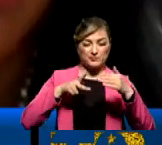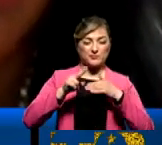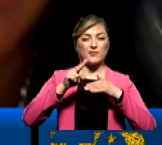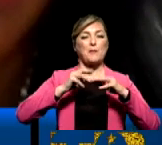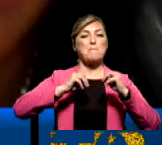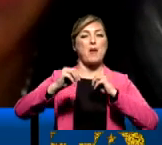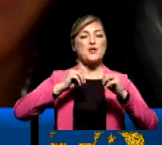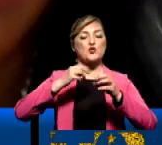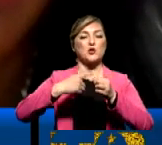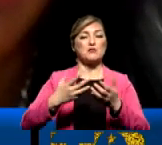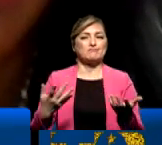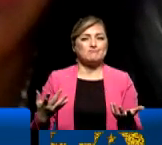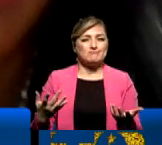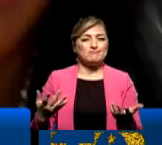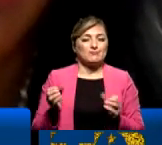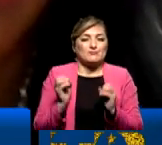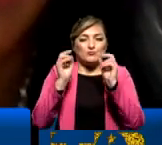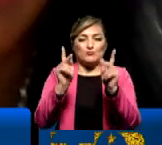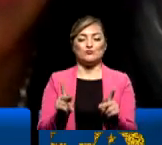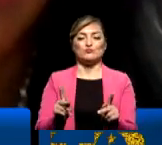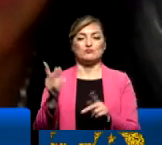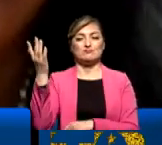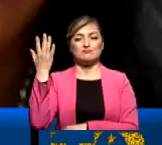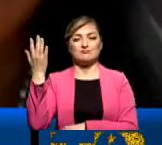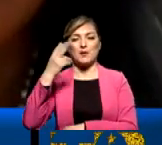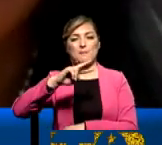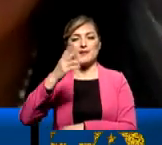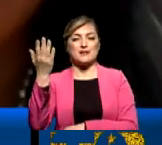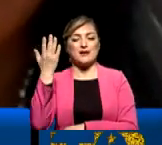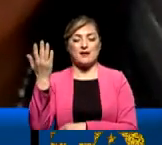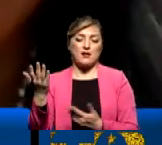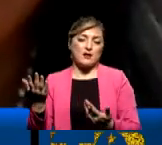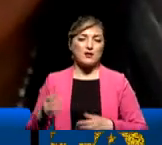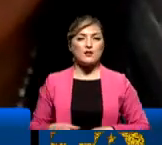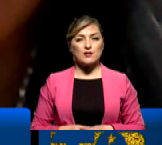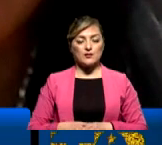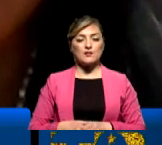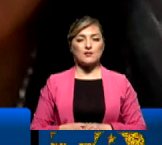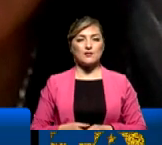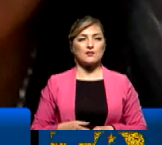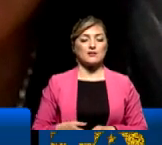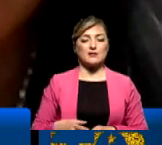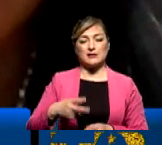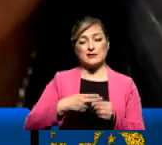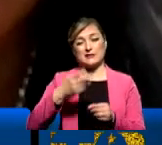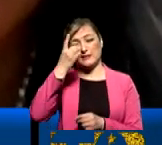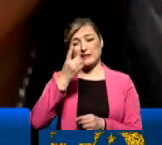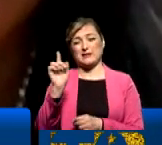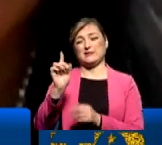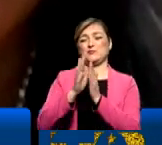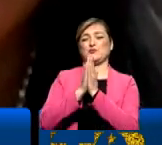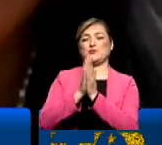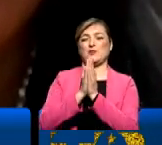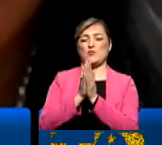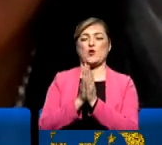que quizás haya la oportunidad tanto del alcalde como del vicealcalde de que puedan reconsiderar esa decisión por el